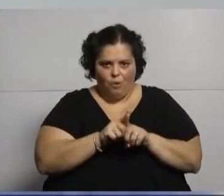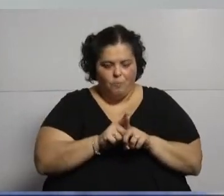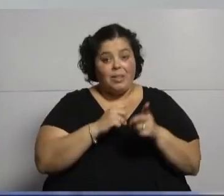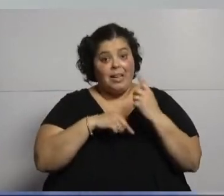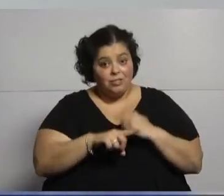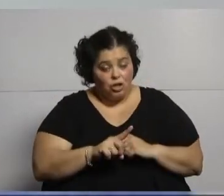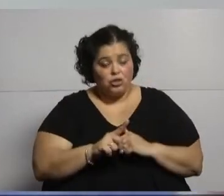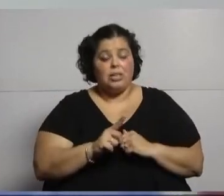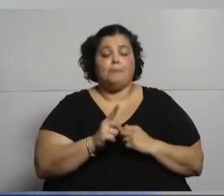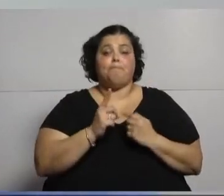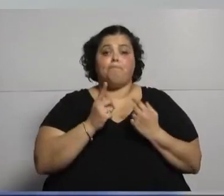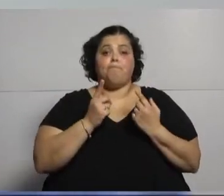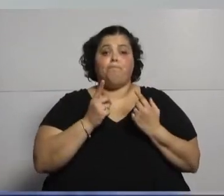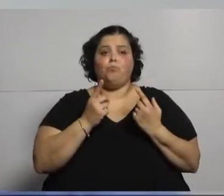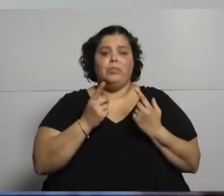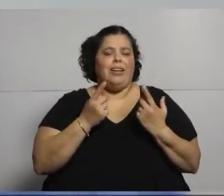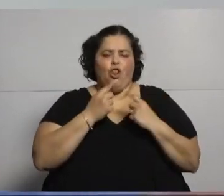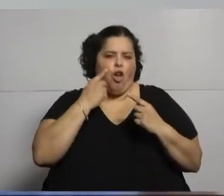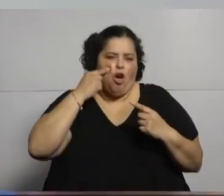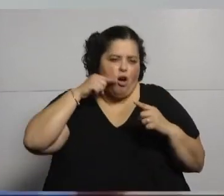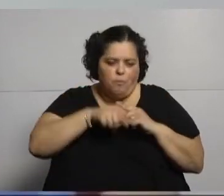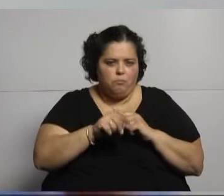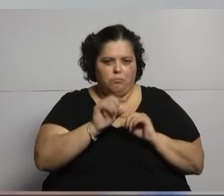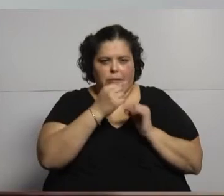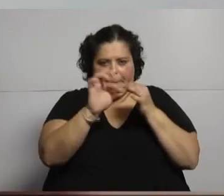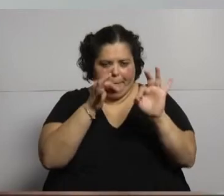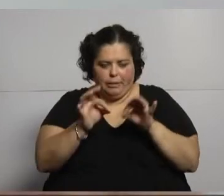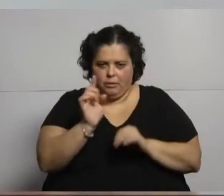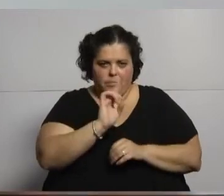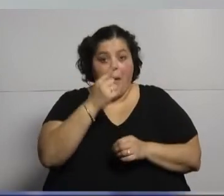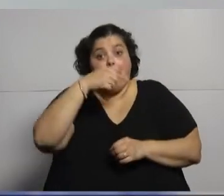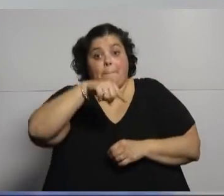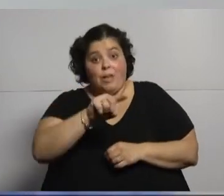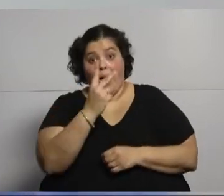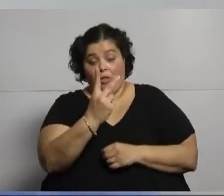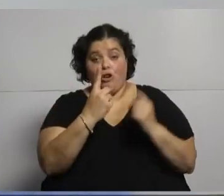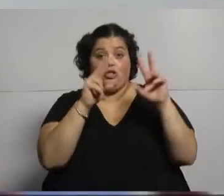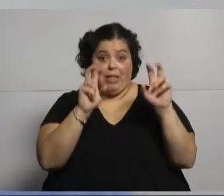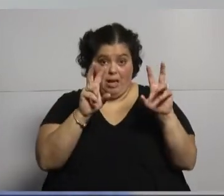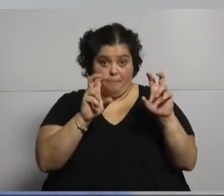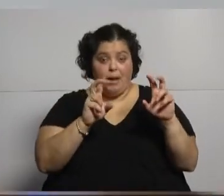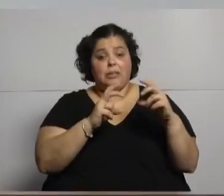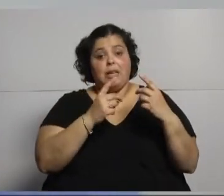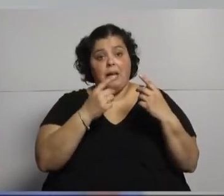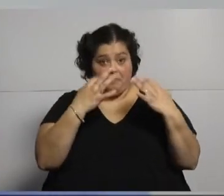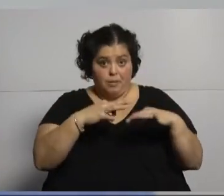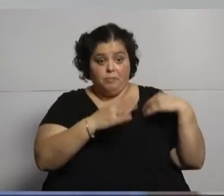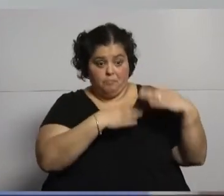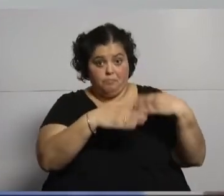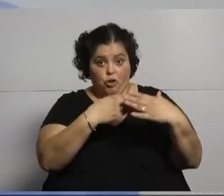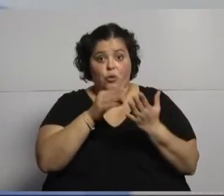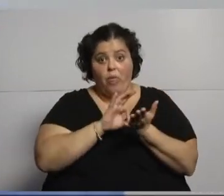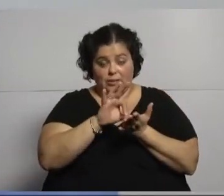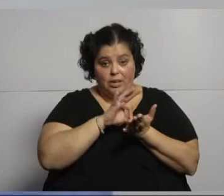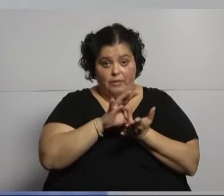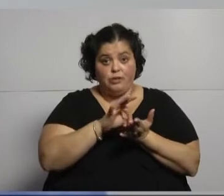casos específicos, quiero resaltar que hay 2 temas que están motivando mucho la continuidad de los servicios. Todo lo que tiene que ver